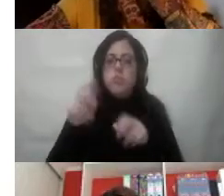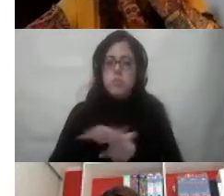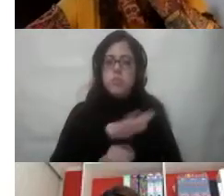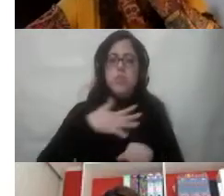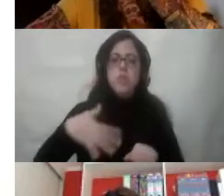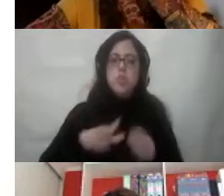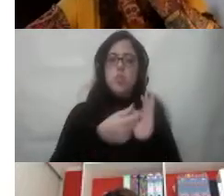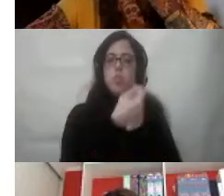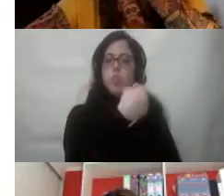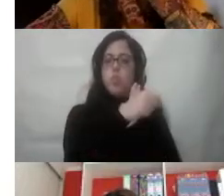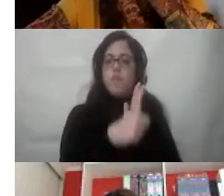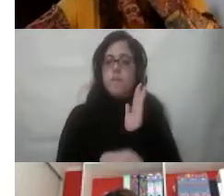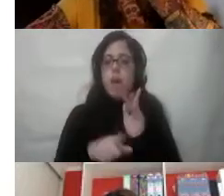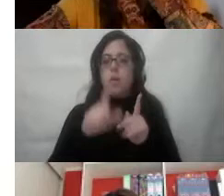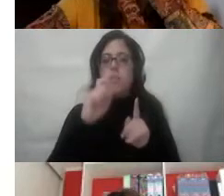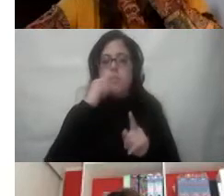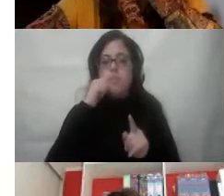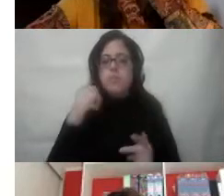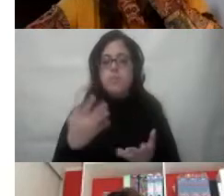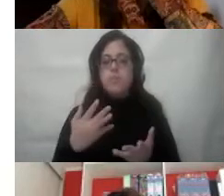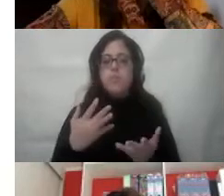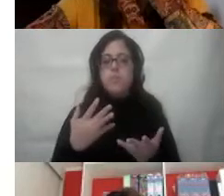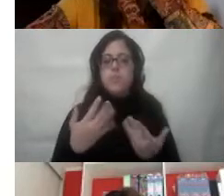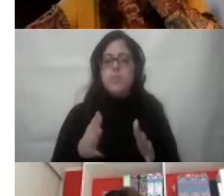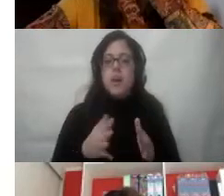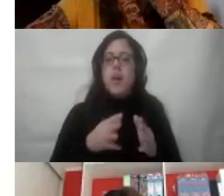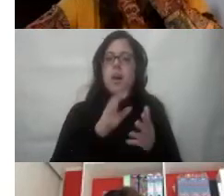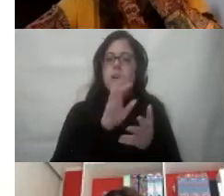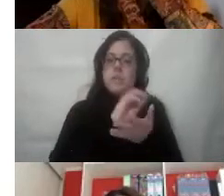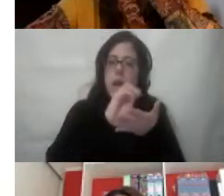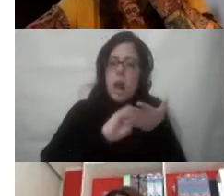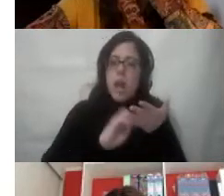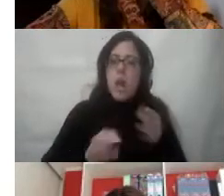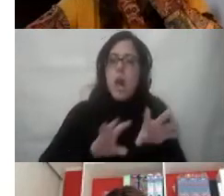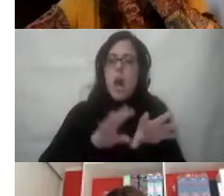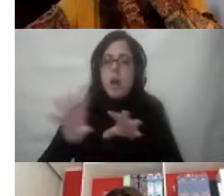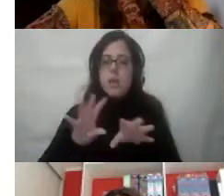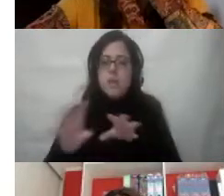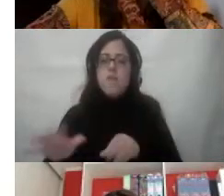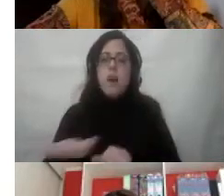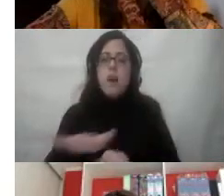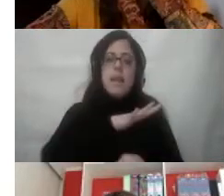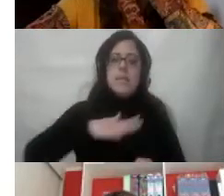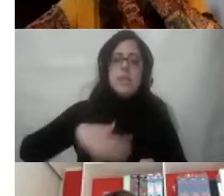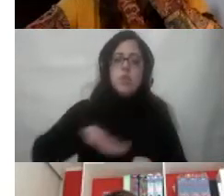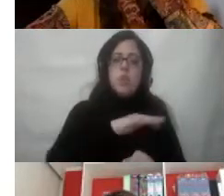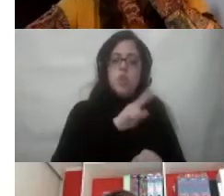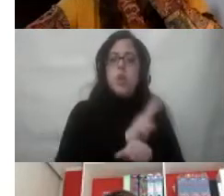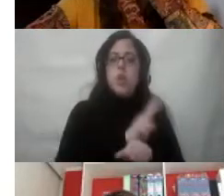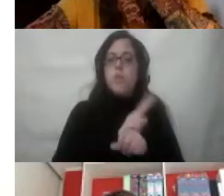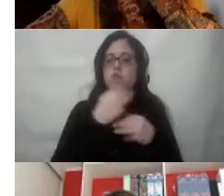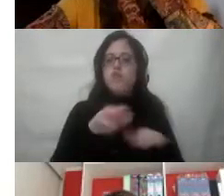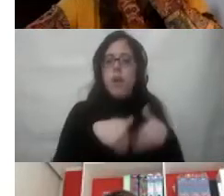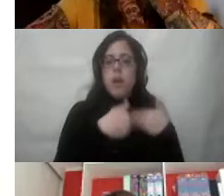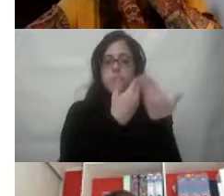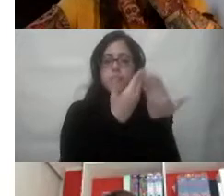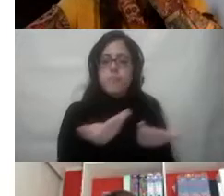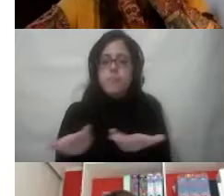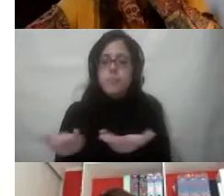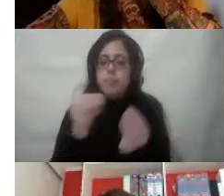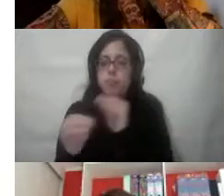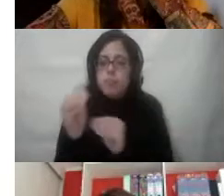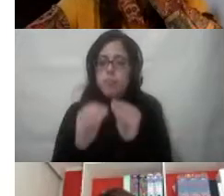evaluación, que se refiere al conjunto de tareas y actividades, las condiciones que el profesor diseña para que